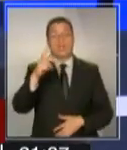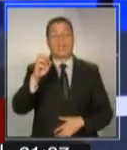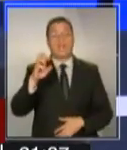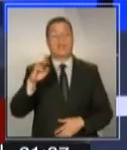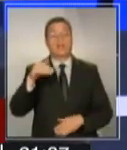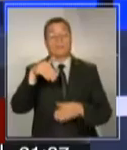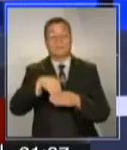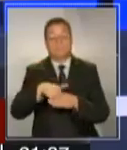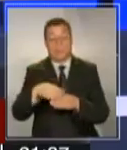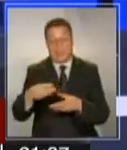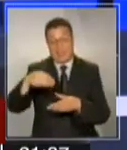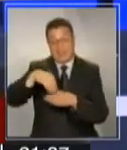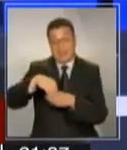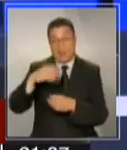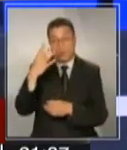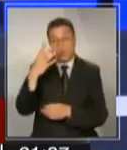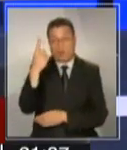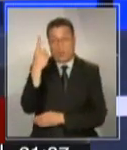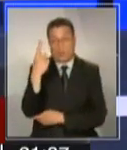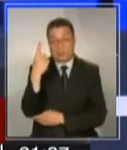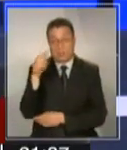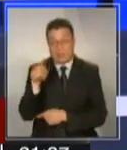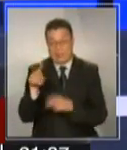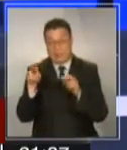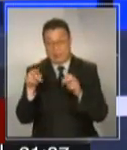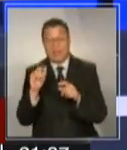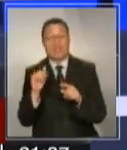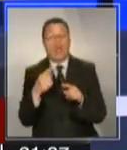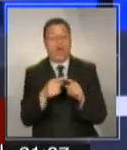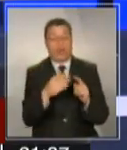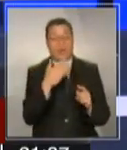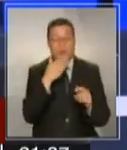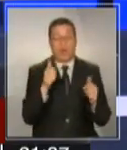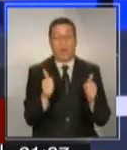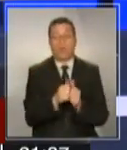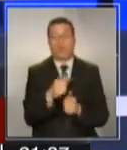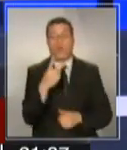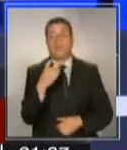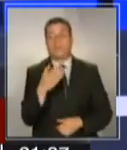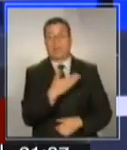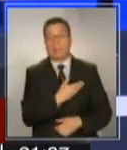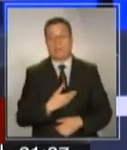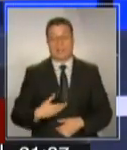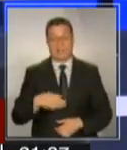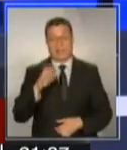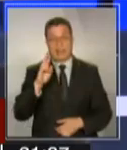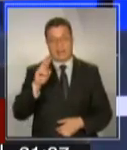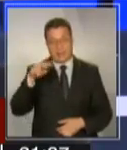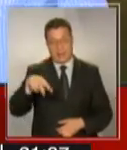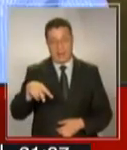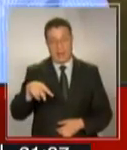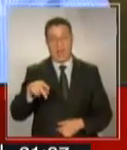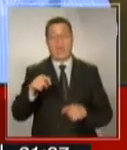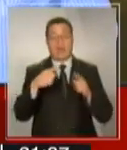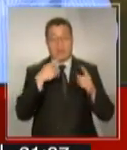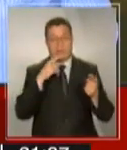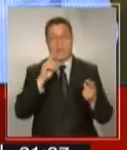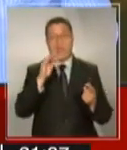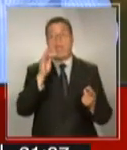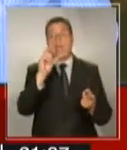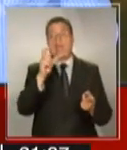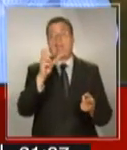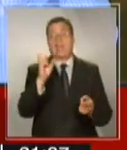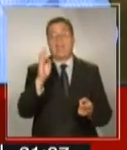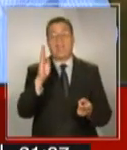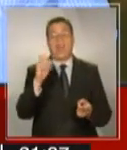del 4 de diciembre. Vamos a conversar de este y de otros temas junto al vicepresidente de Renovación Nacional y alcalde también de Lo Barnechea, Felipe Guevara.